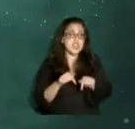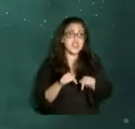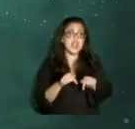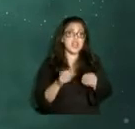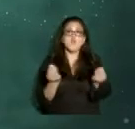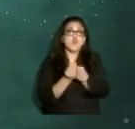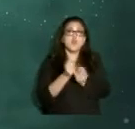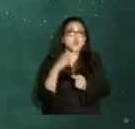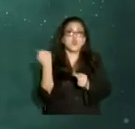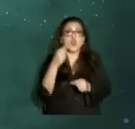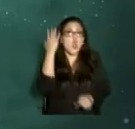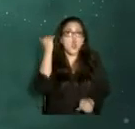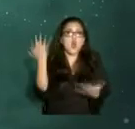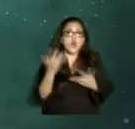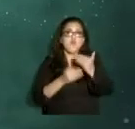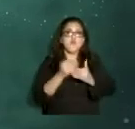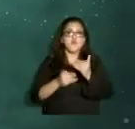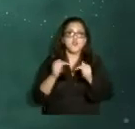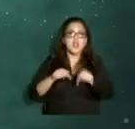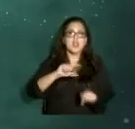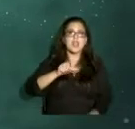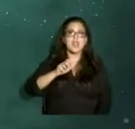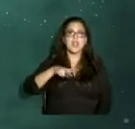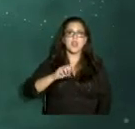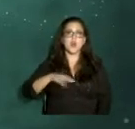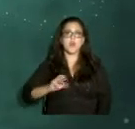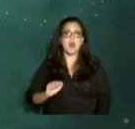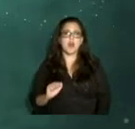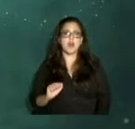no sabemos de cómo funciona este genoma.